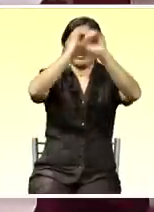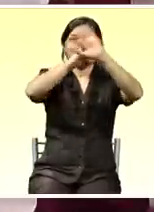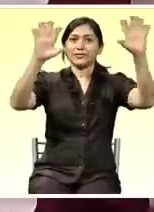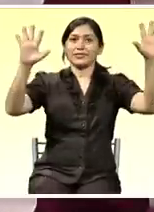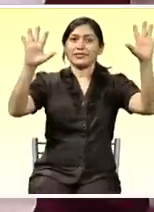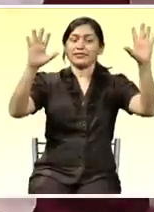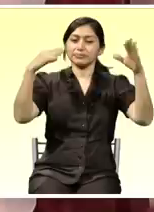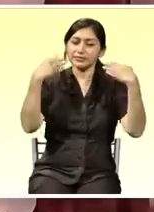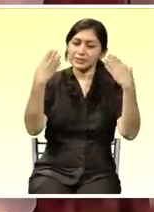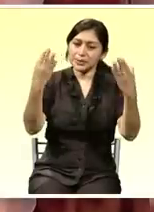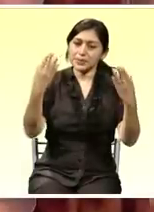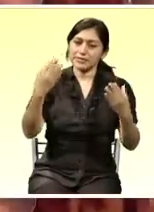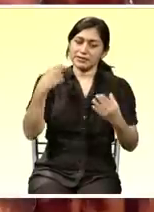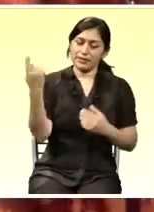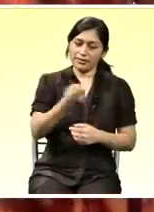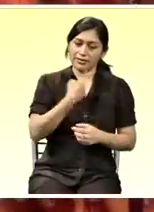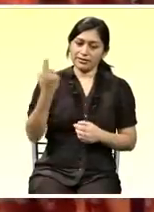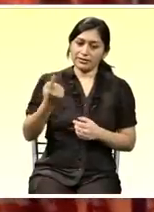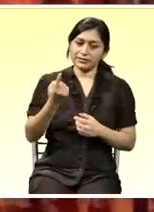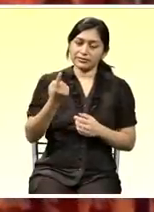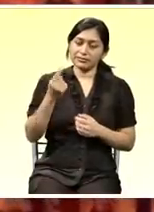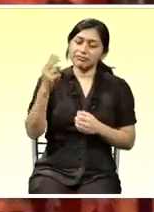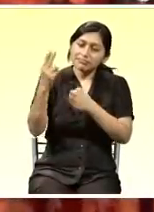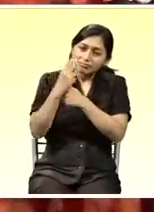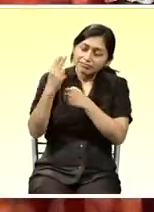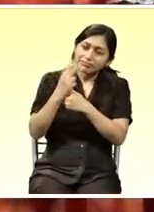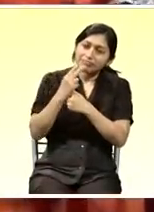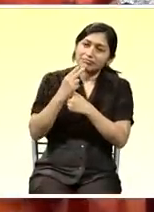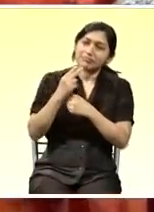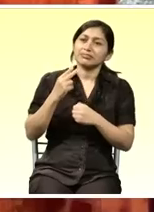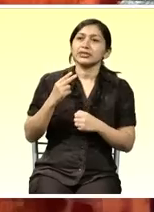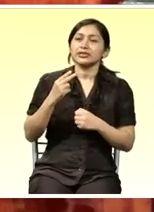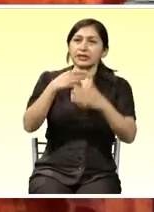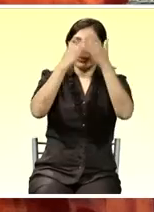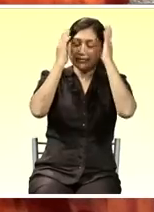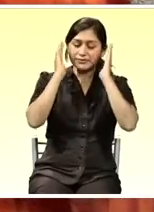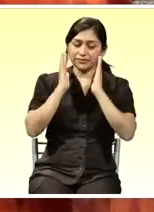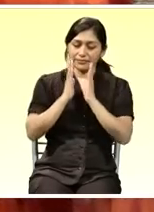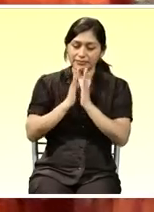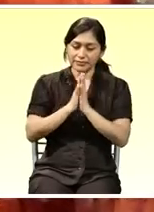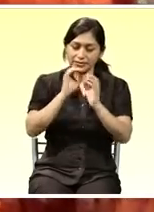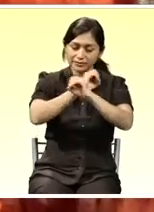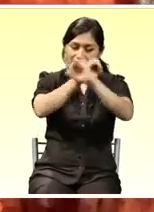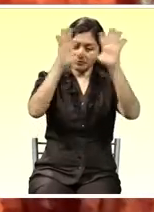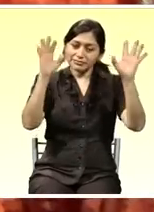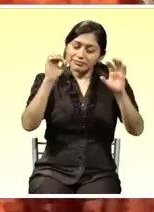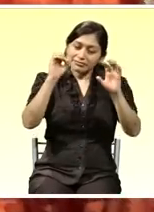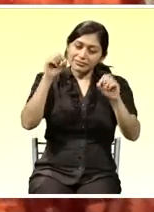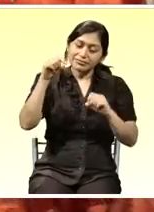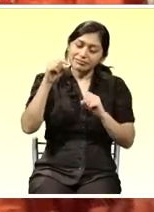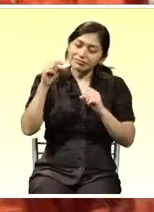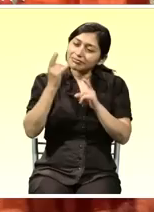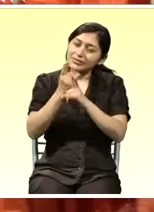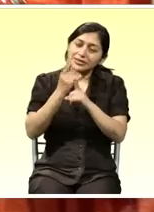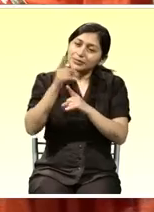refugio y consuelo, Virgen del Milagro, gloria de este pueblo en quien siempre halla todo